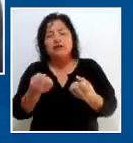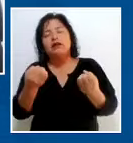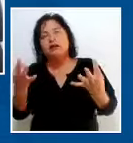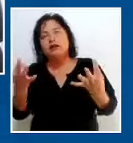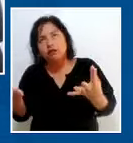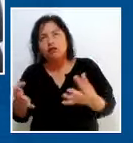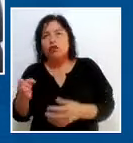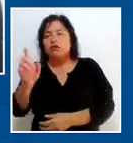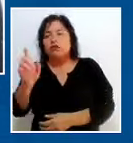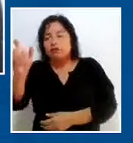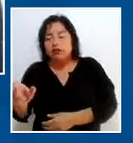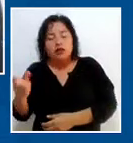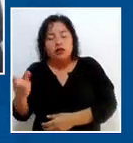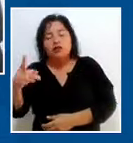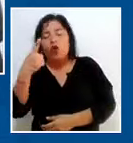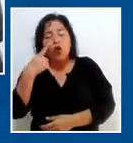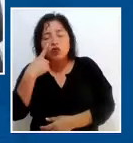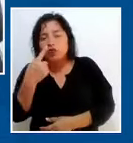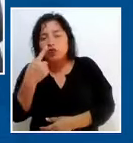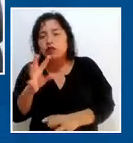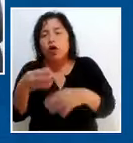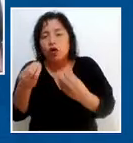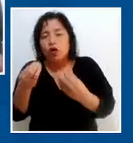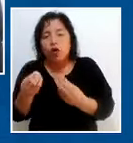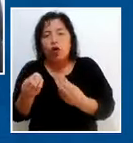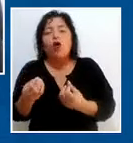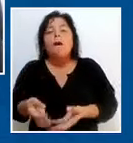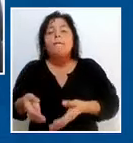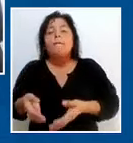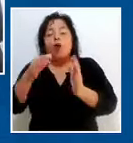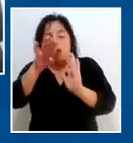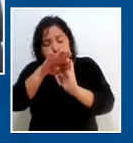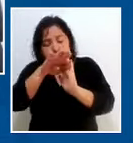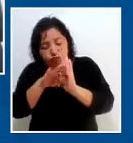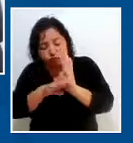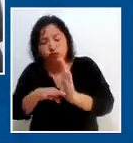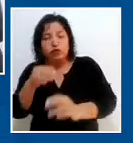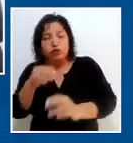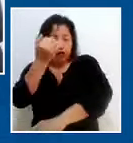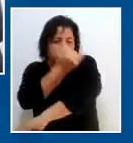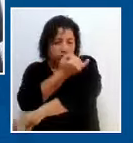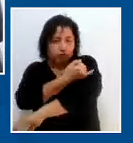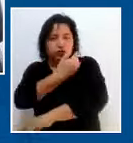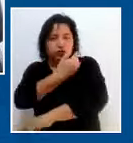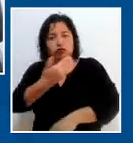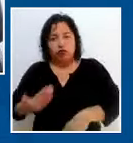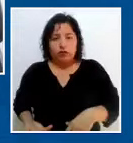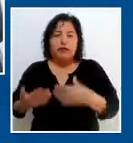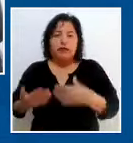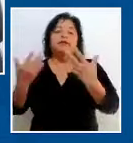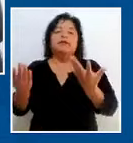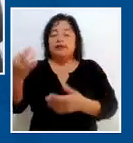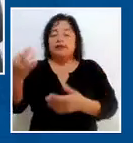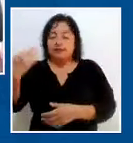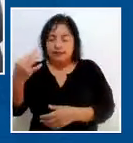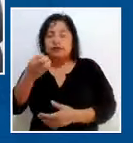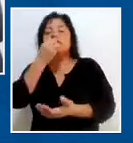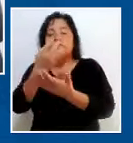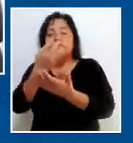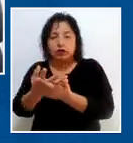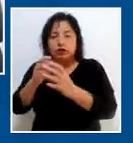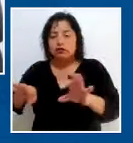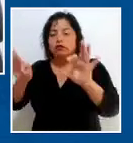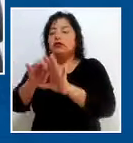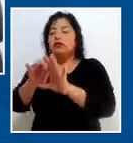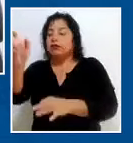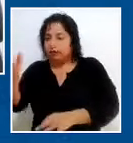cierto desconocimiento de la ciudadanía respecto a cómo está organizada una institución pública. Entonces, siempre es bueno conversar con